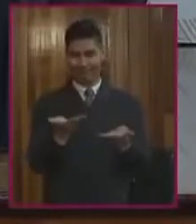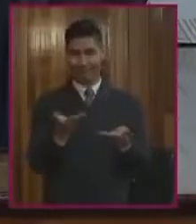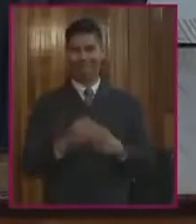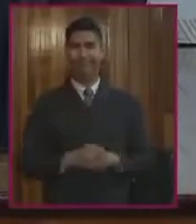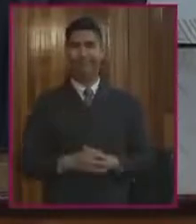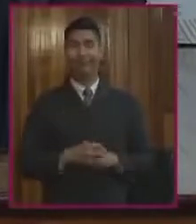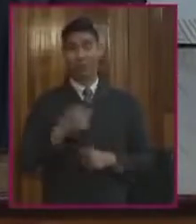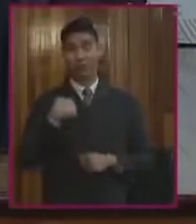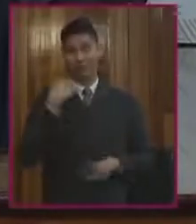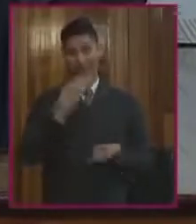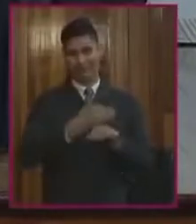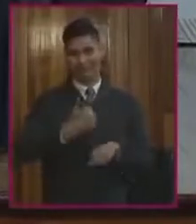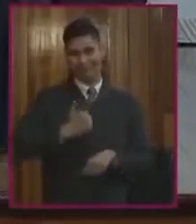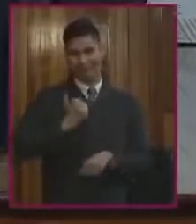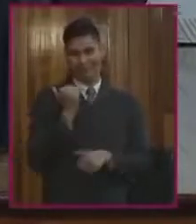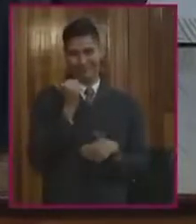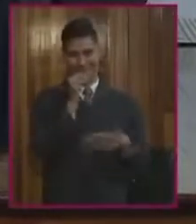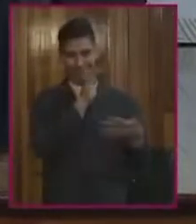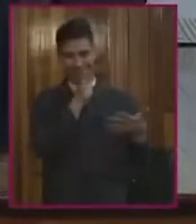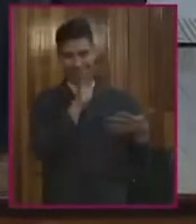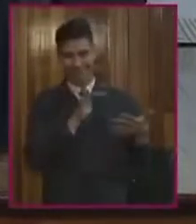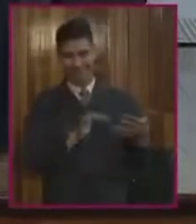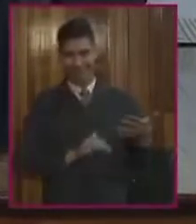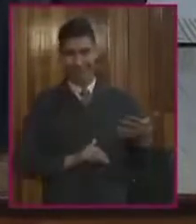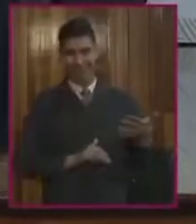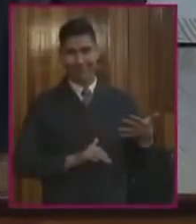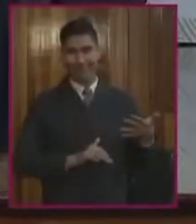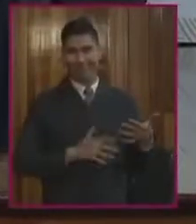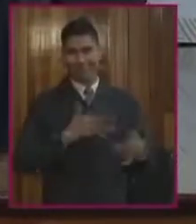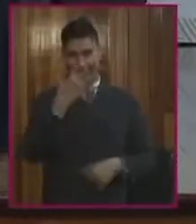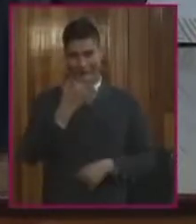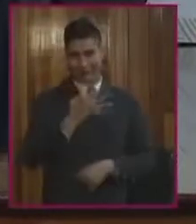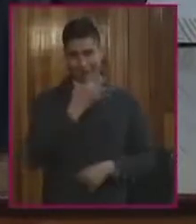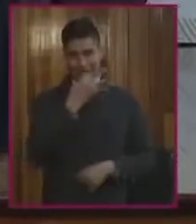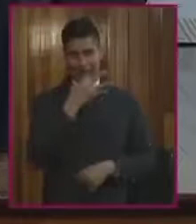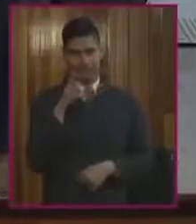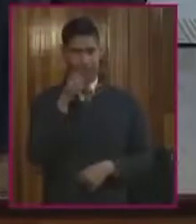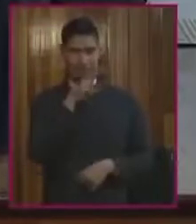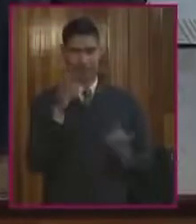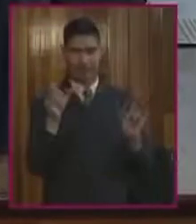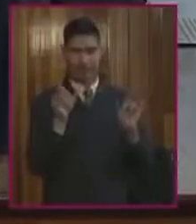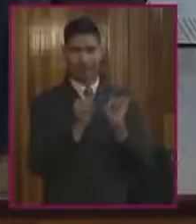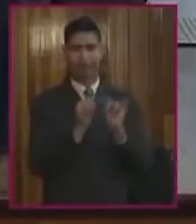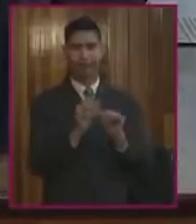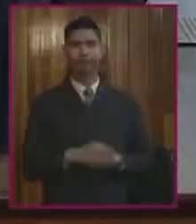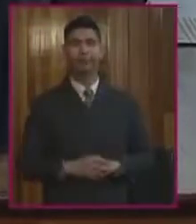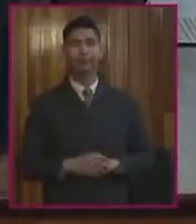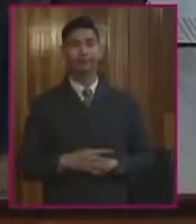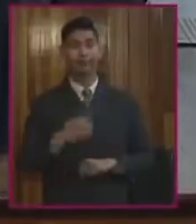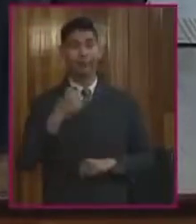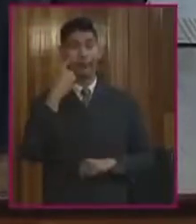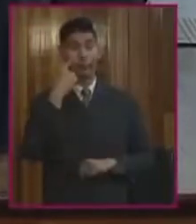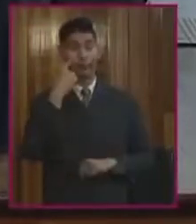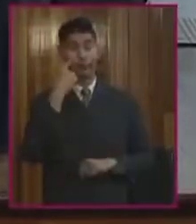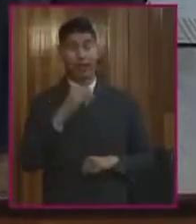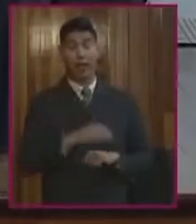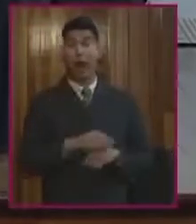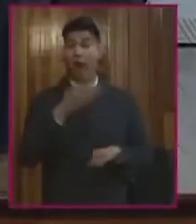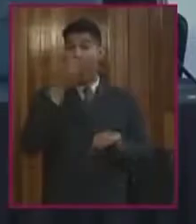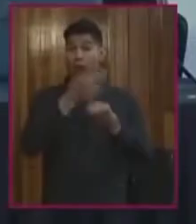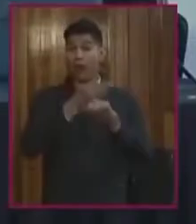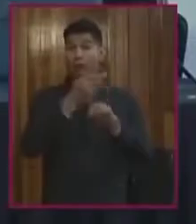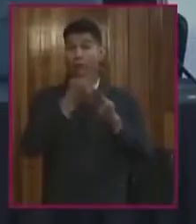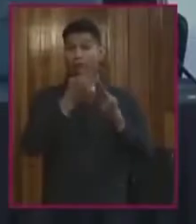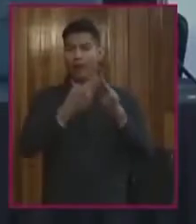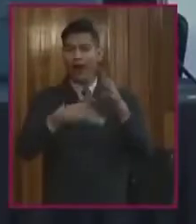Voy a leer una presentación para poder atenerme a los 5 minutos. Creo que un cambio positivo e importante del nuevo marco curricular es que